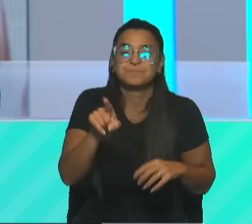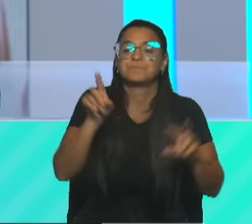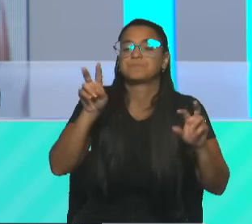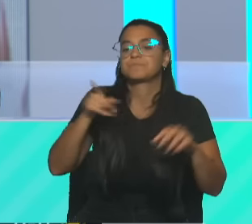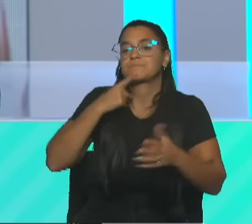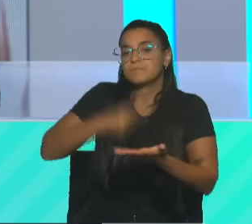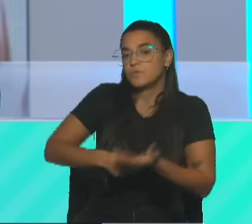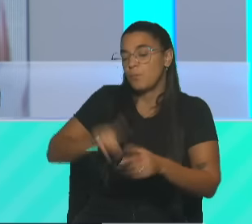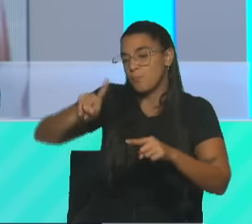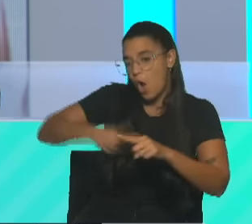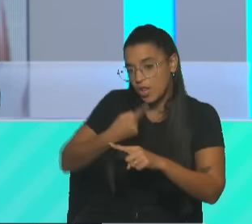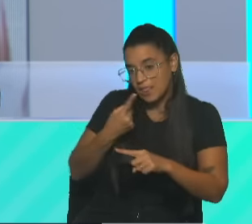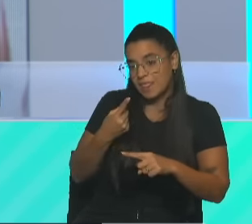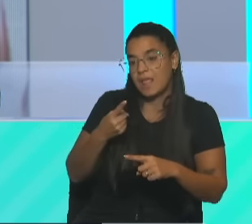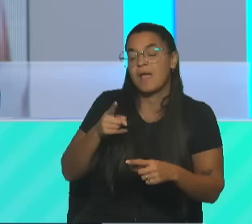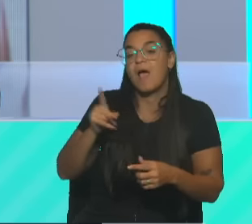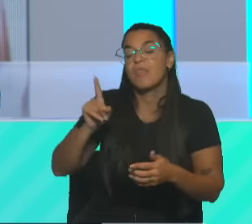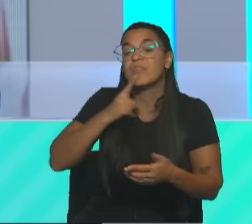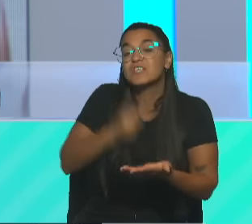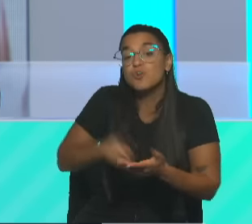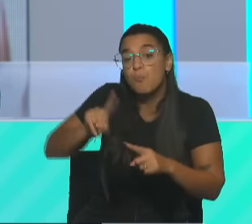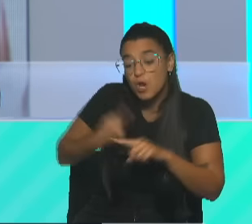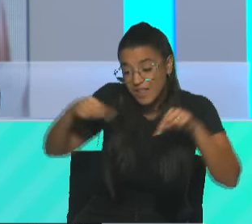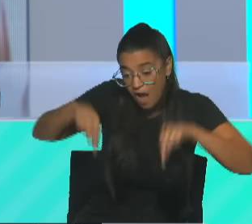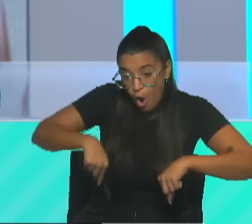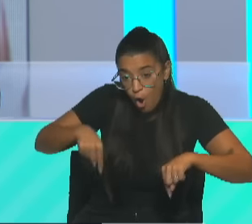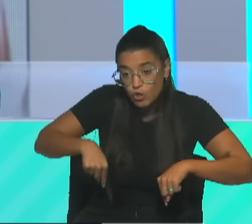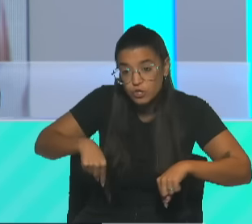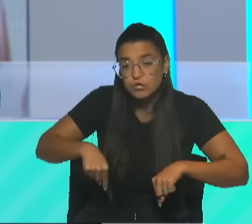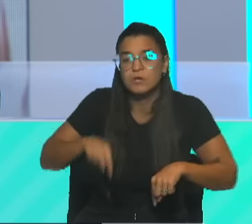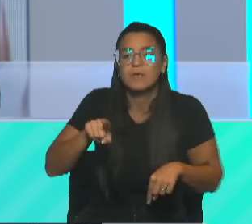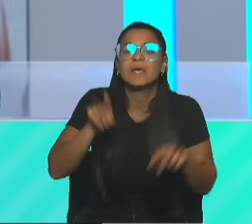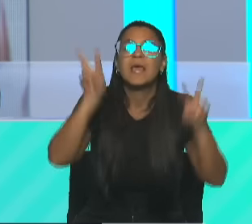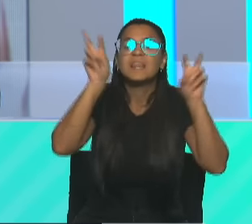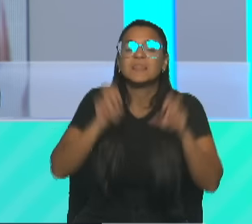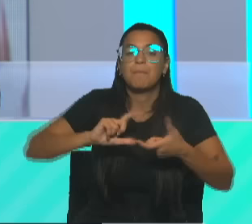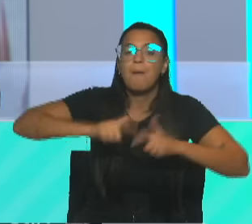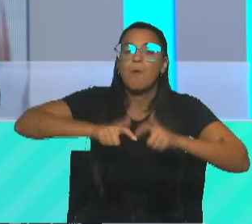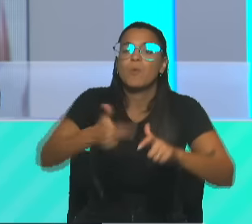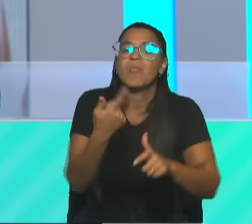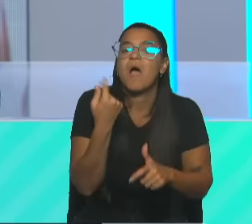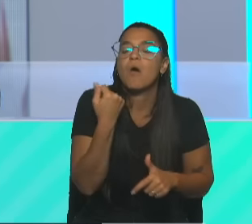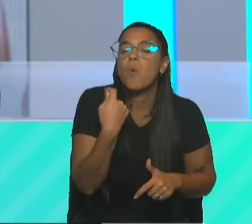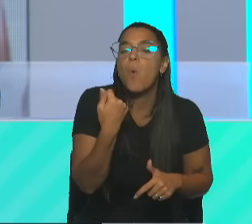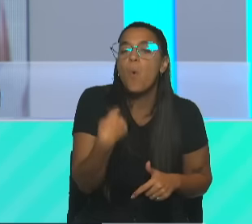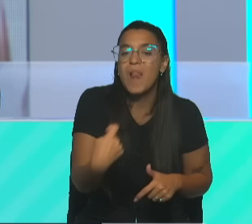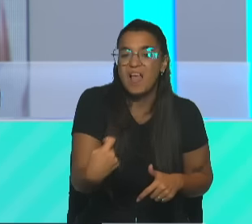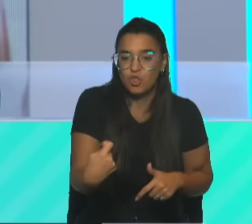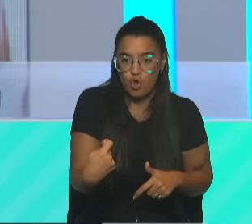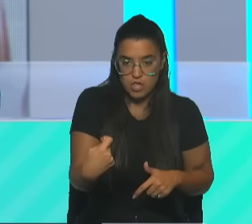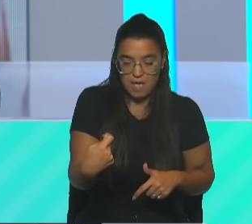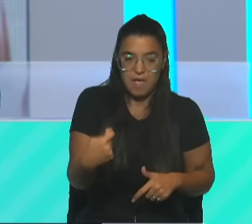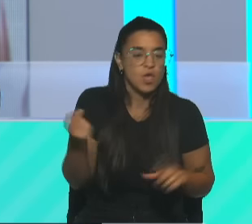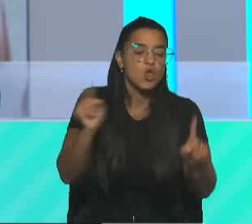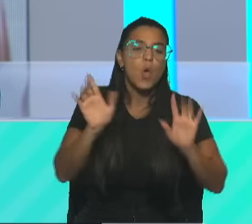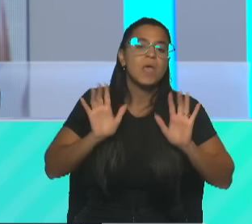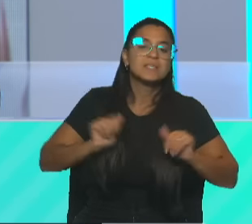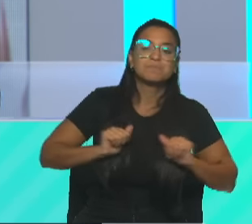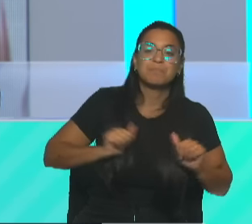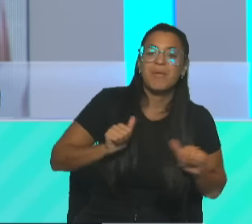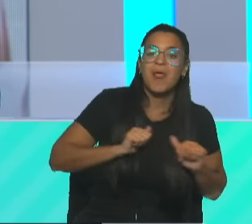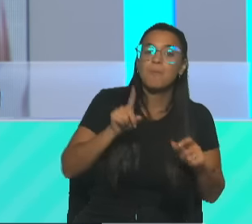decisión política la decisión política para el día de hoy es instalar el tema de movilidad jubilatoria no esperar el proyecto del